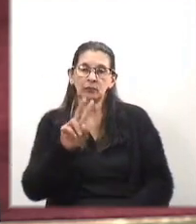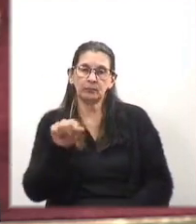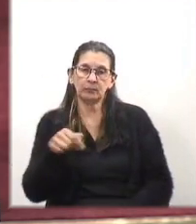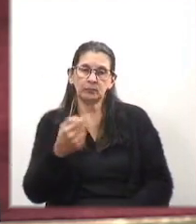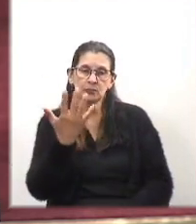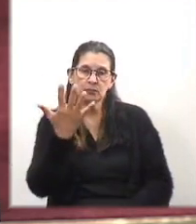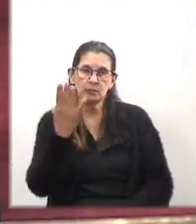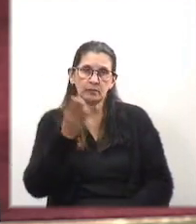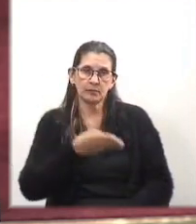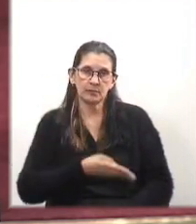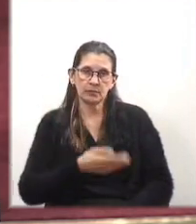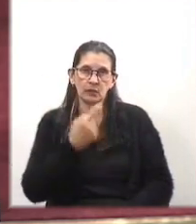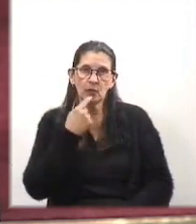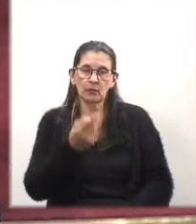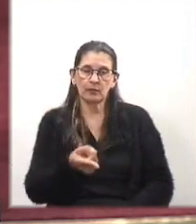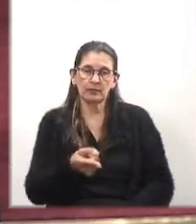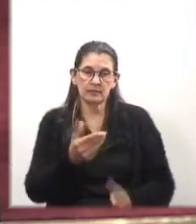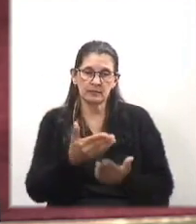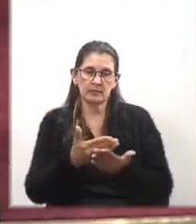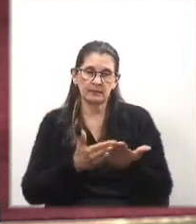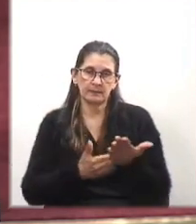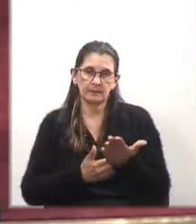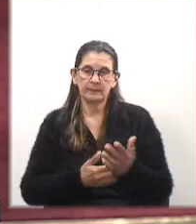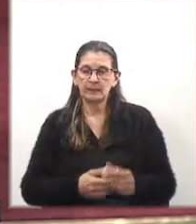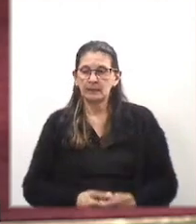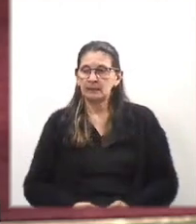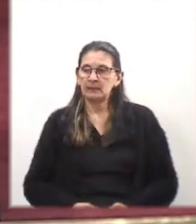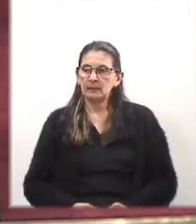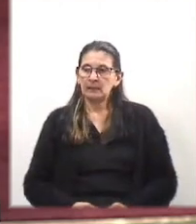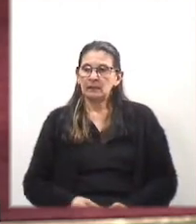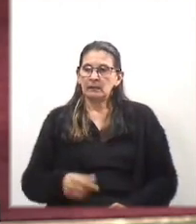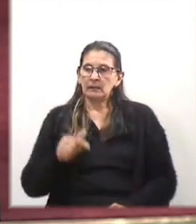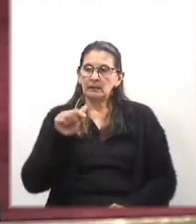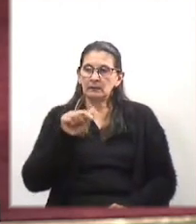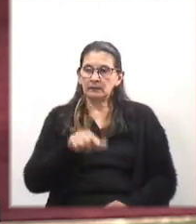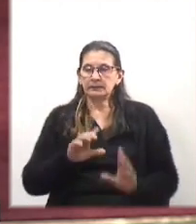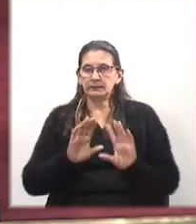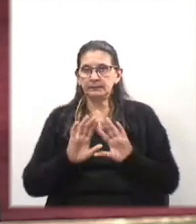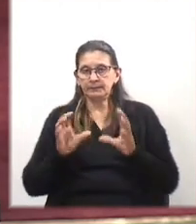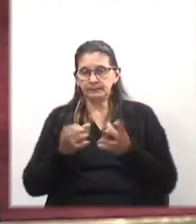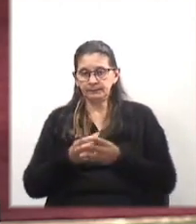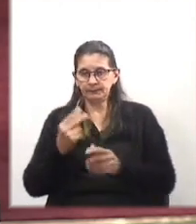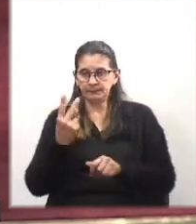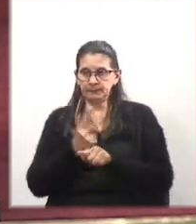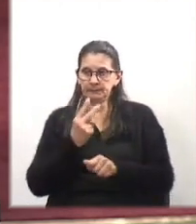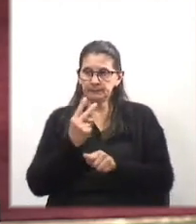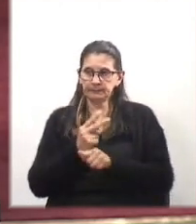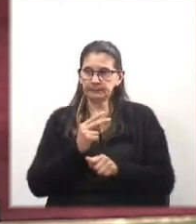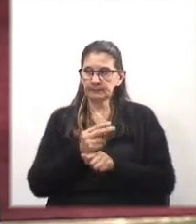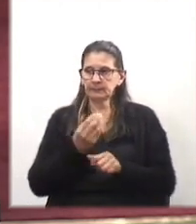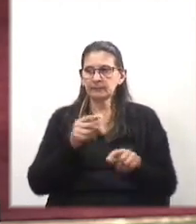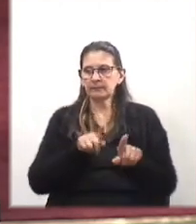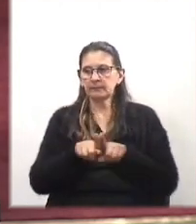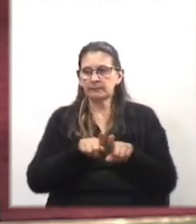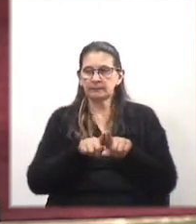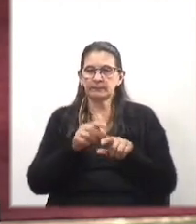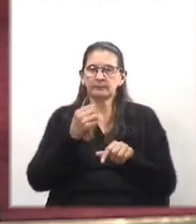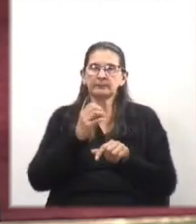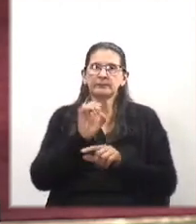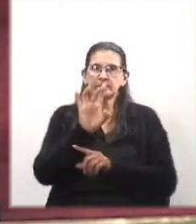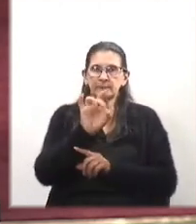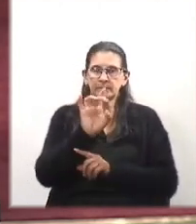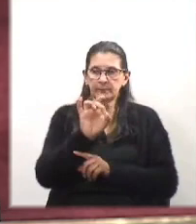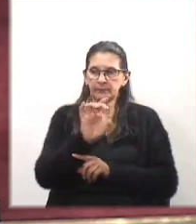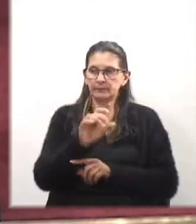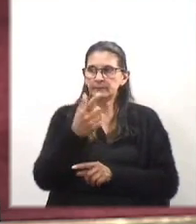58. Se propuso el estancamiento en la segunda categoría en carrera de 15, lo